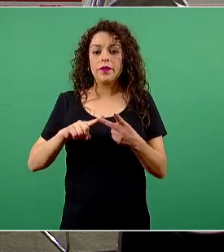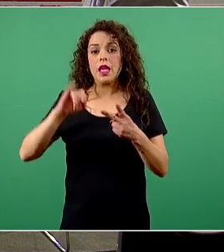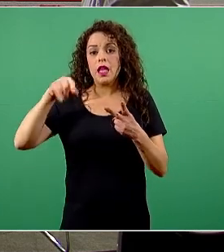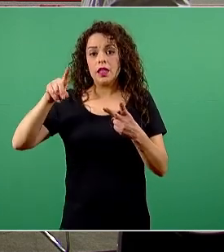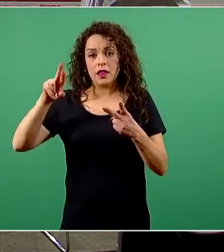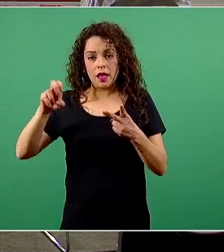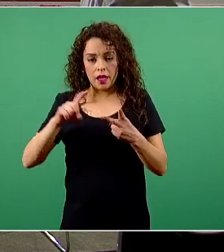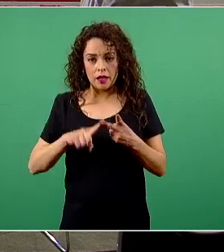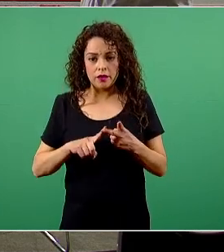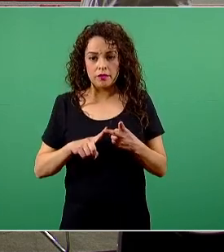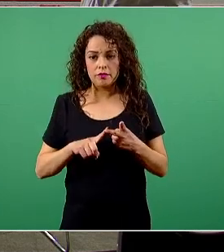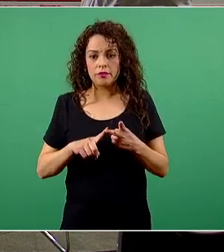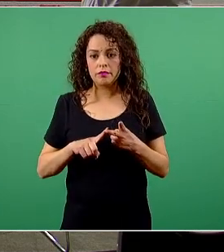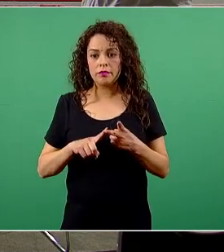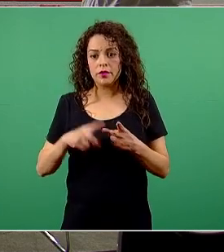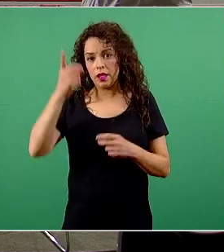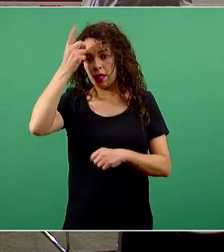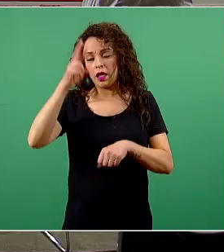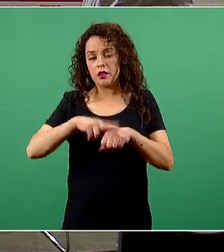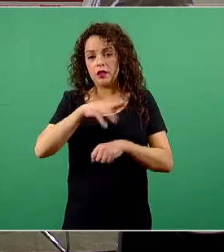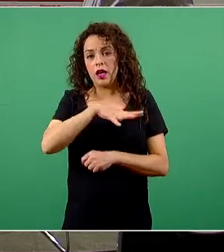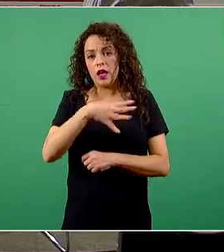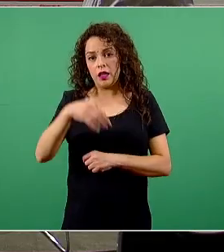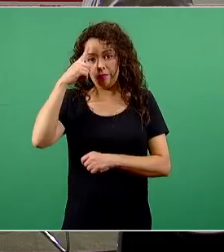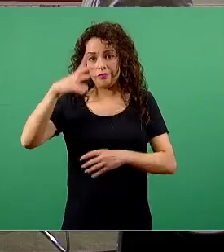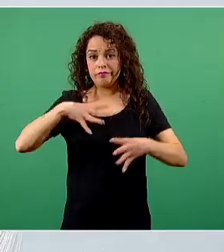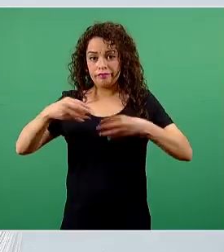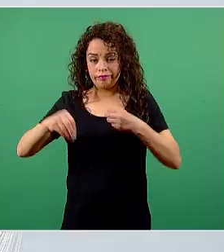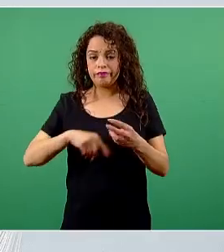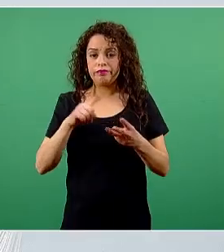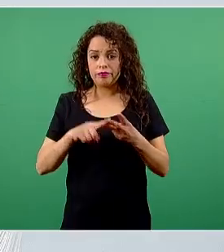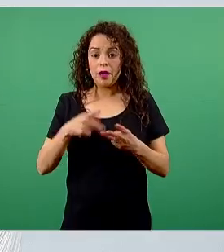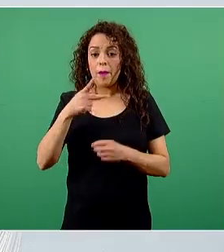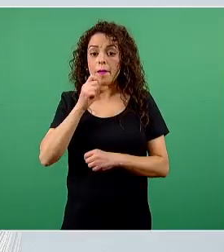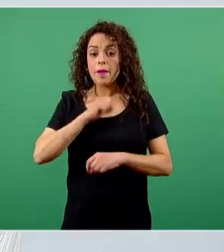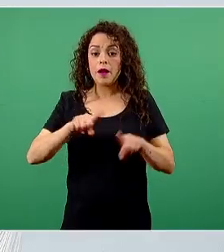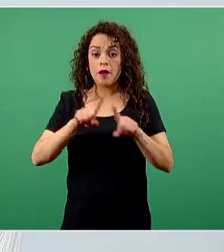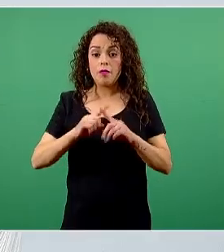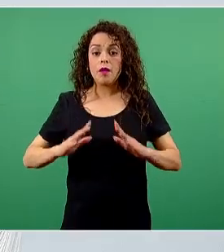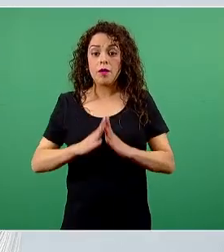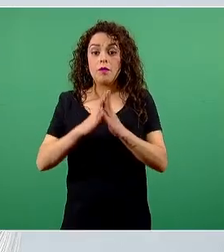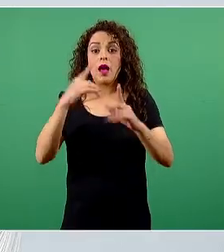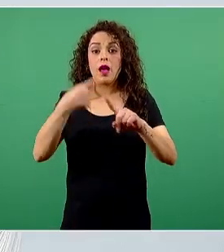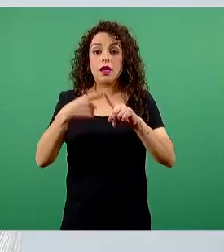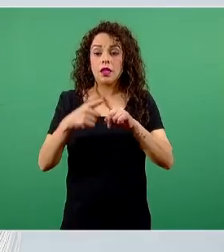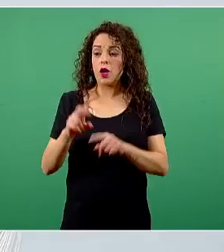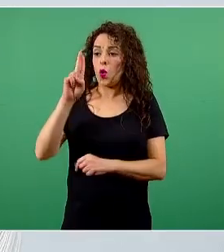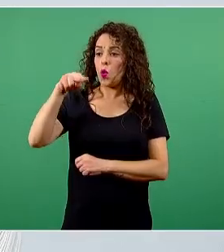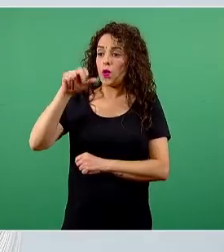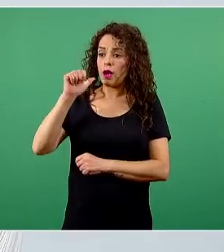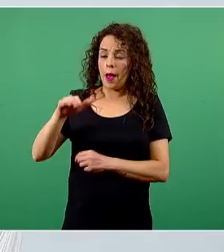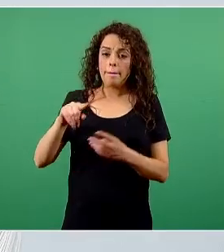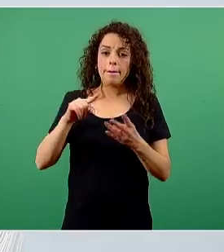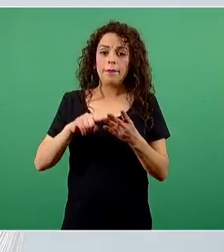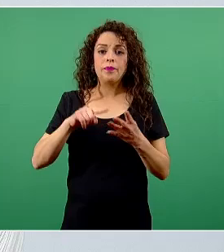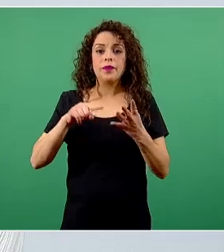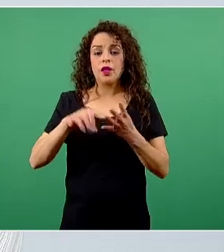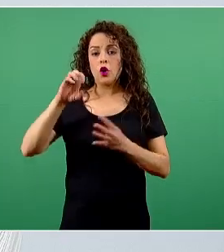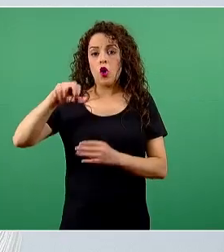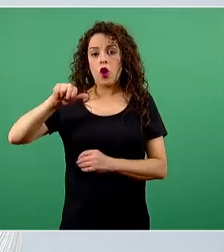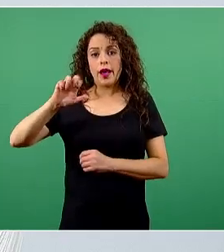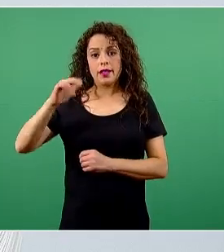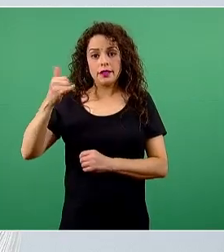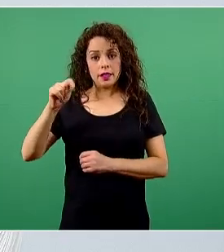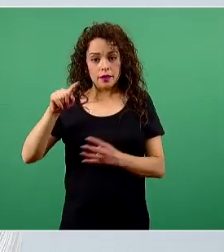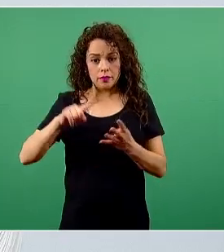misma Dirección General de Epidemiología, pero también está participando la UNAM, está participando el CONACYT y está participando